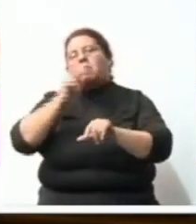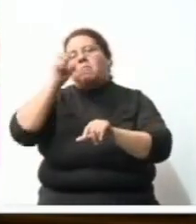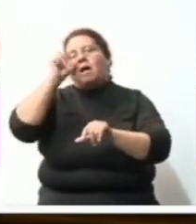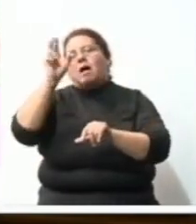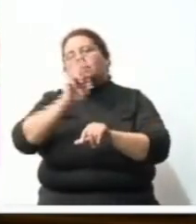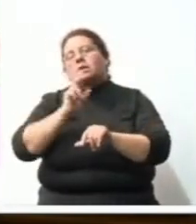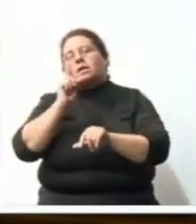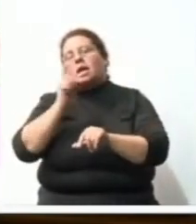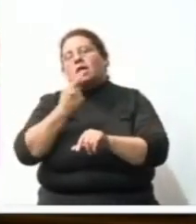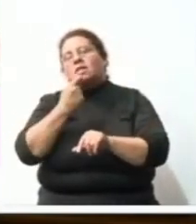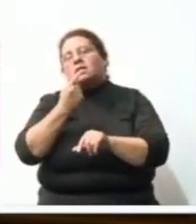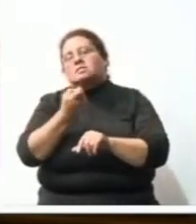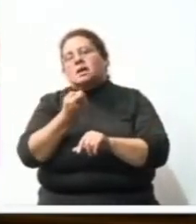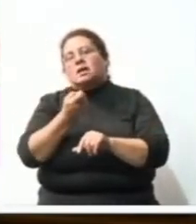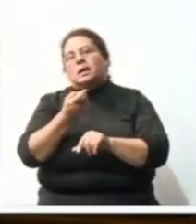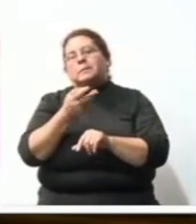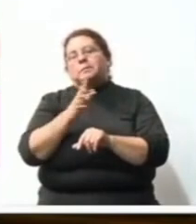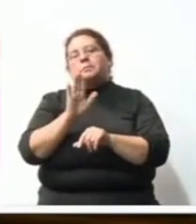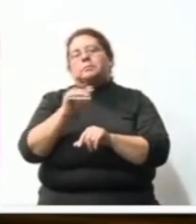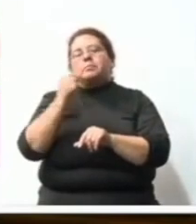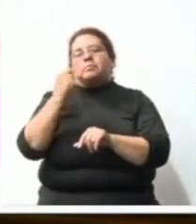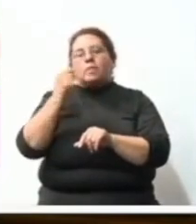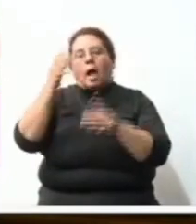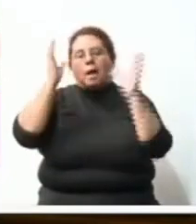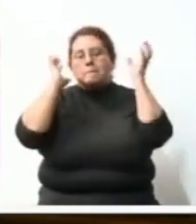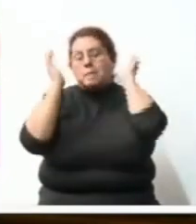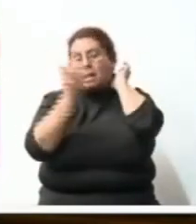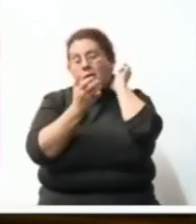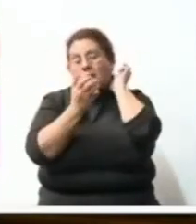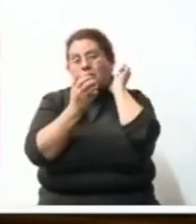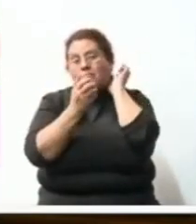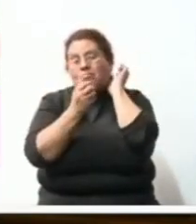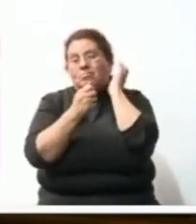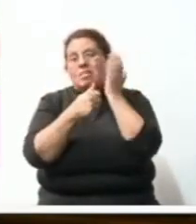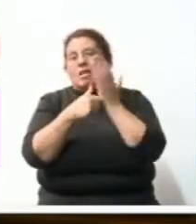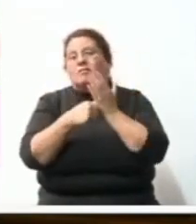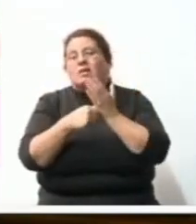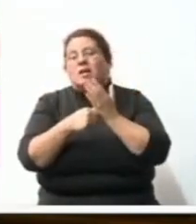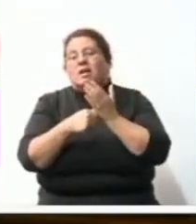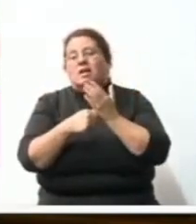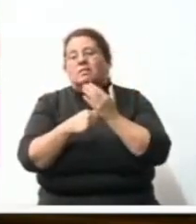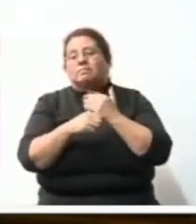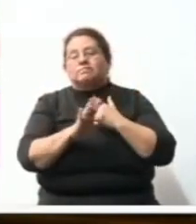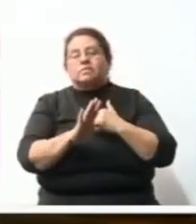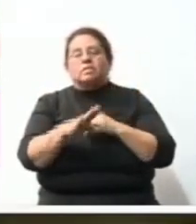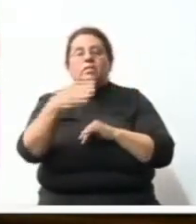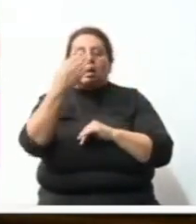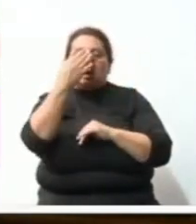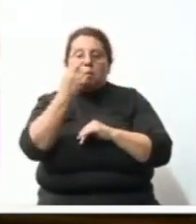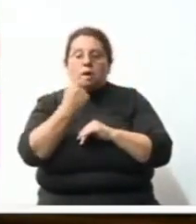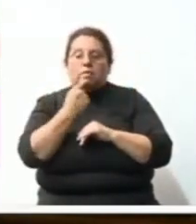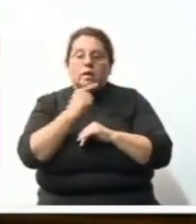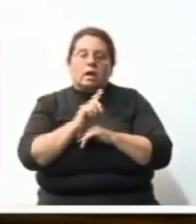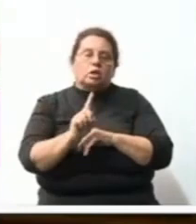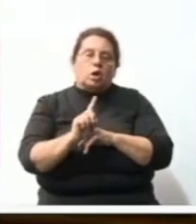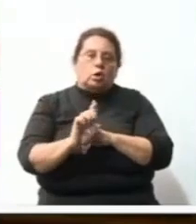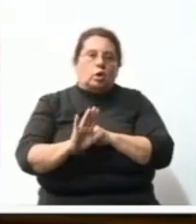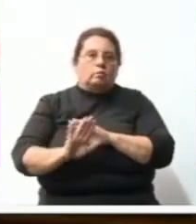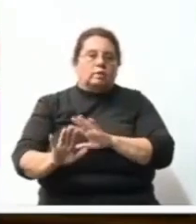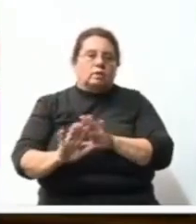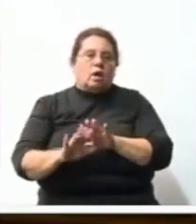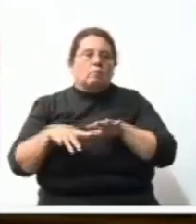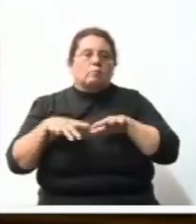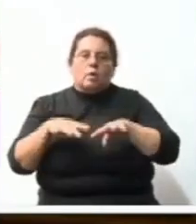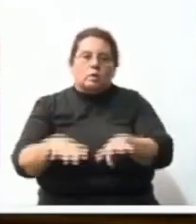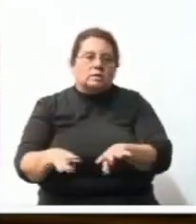listas a mi ley que le aportaron los fiscales y que después digan no no le demos lugar no nos